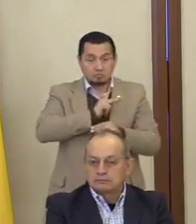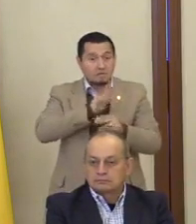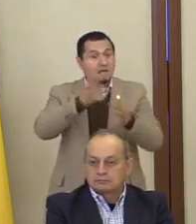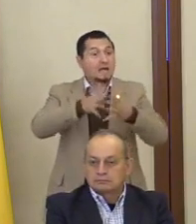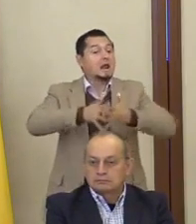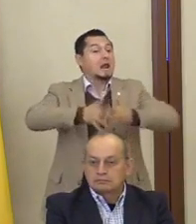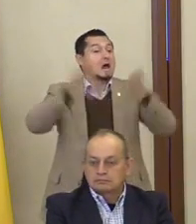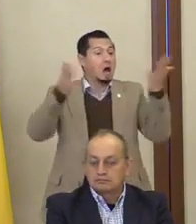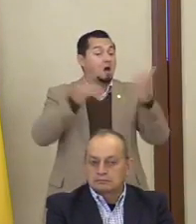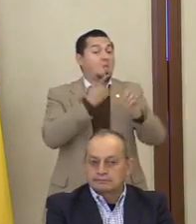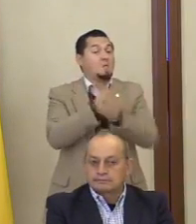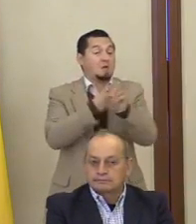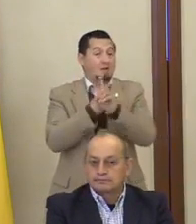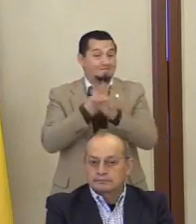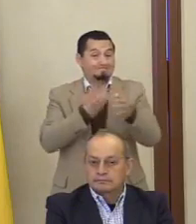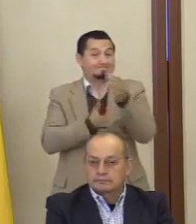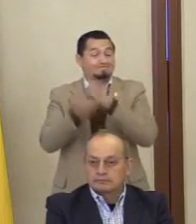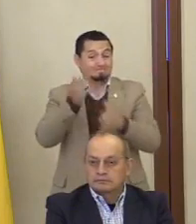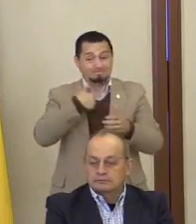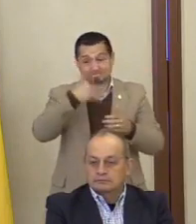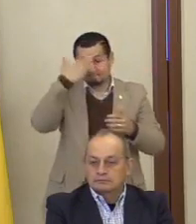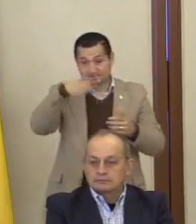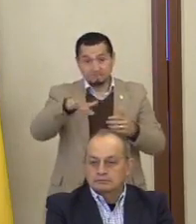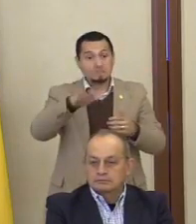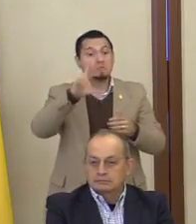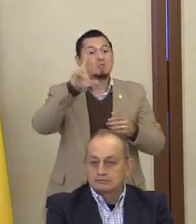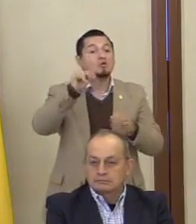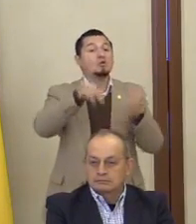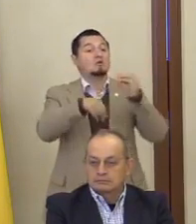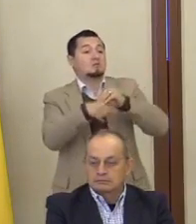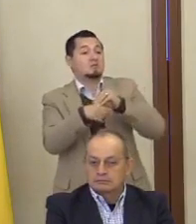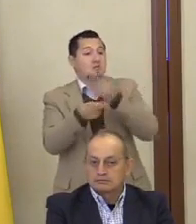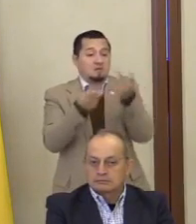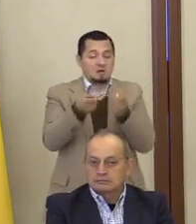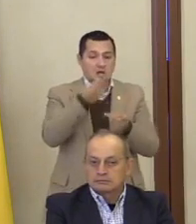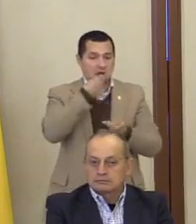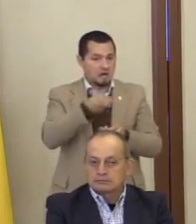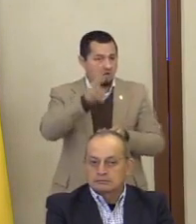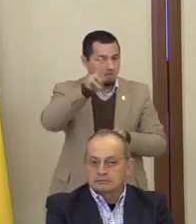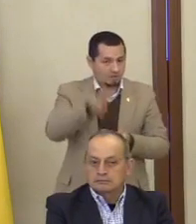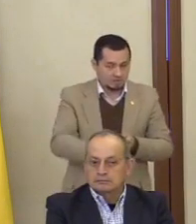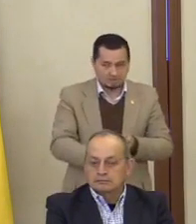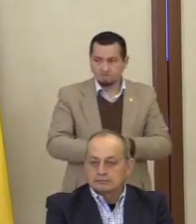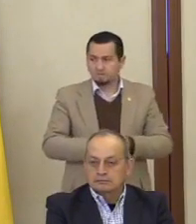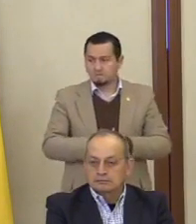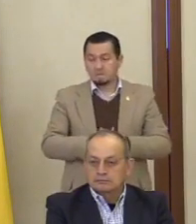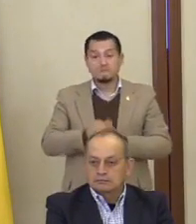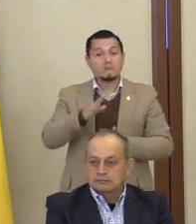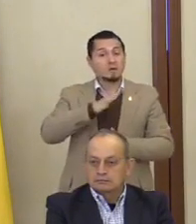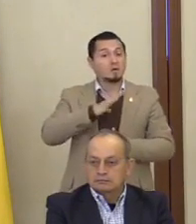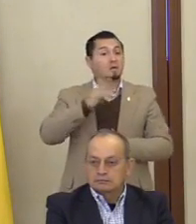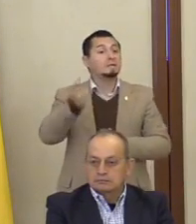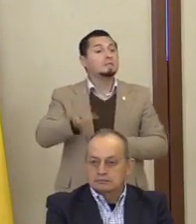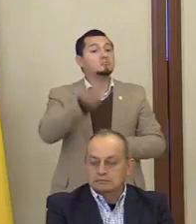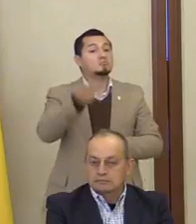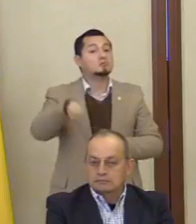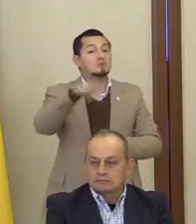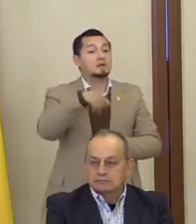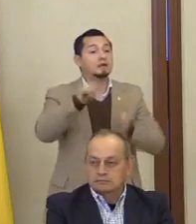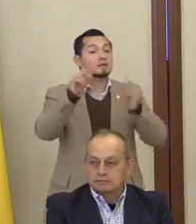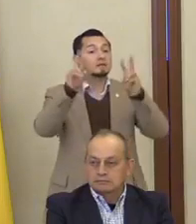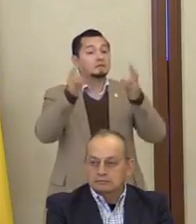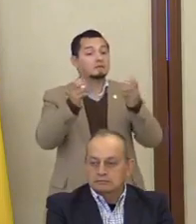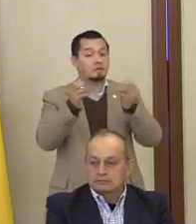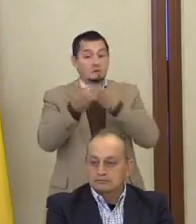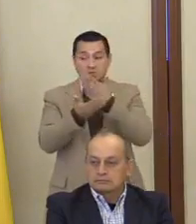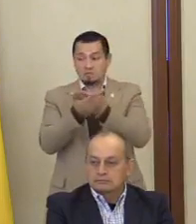toca resolver y lo vamos a hacer sin pretextos, informando y hablando con la verdad. Si hay alguna pregunta, estamos a sus órdenes. Sobre este tema les